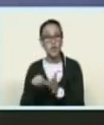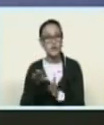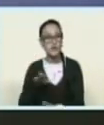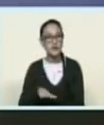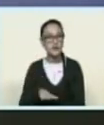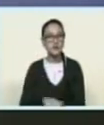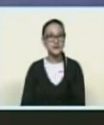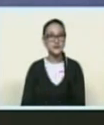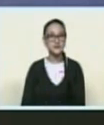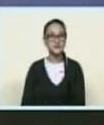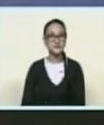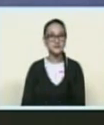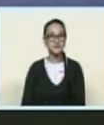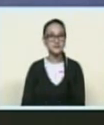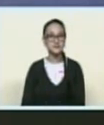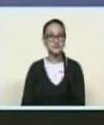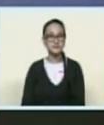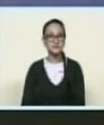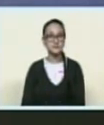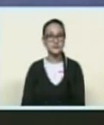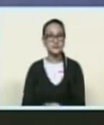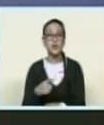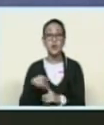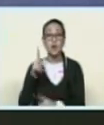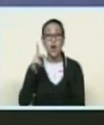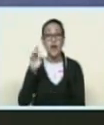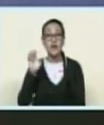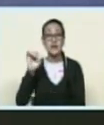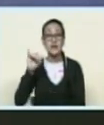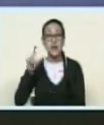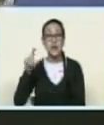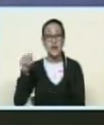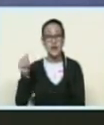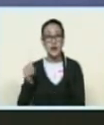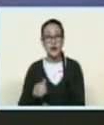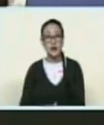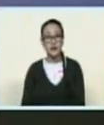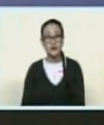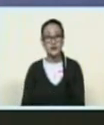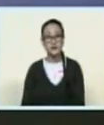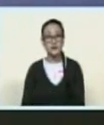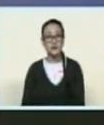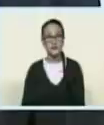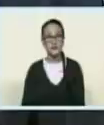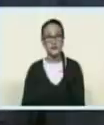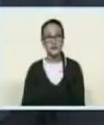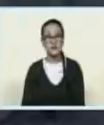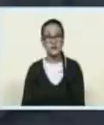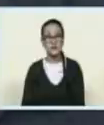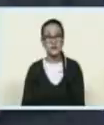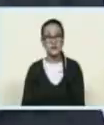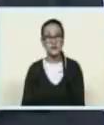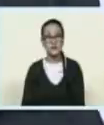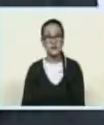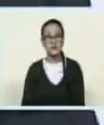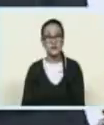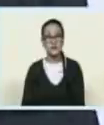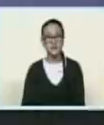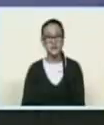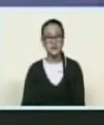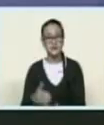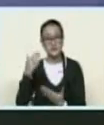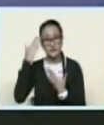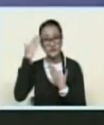Rosita? A Keila de la Rosa, Keilita, a Johan